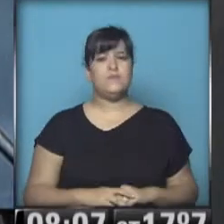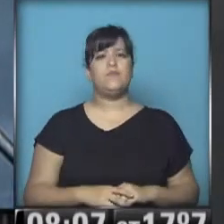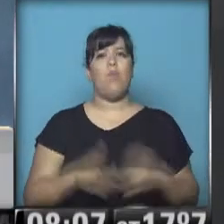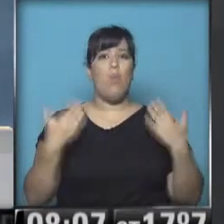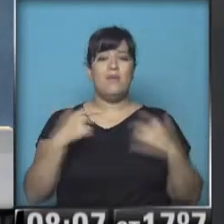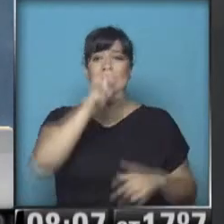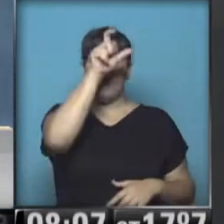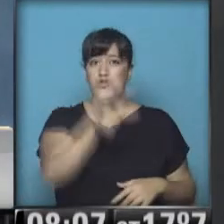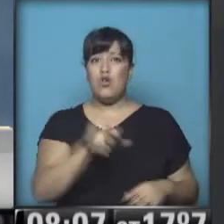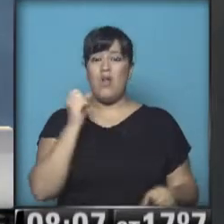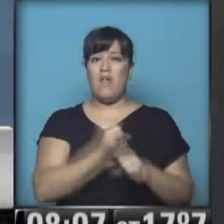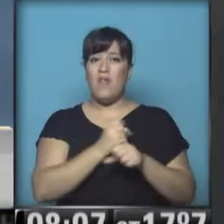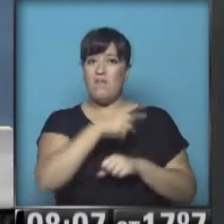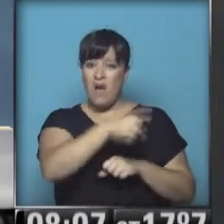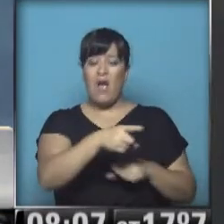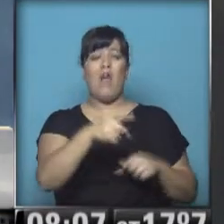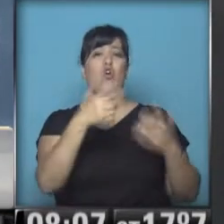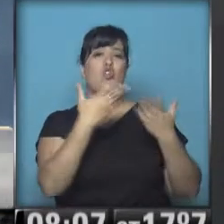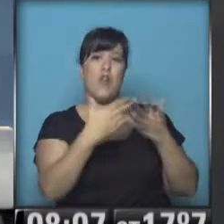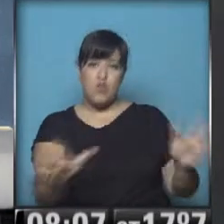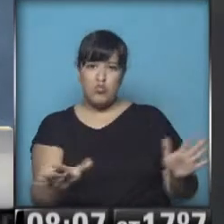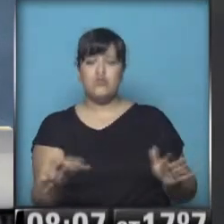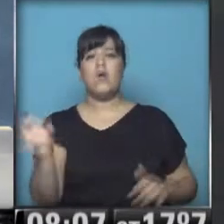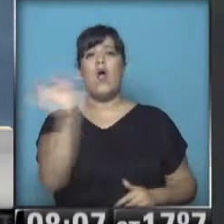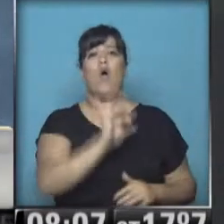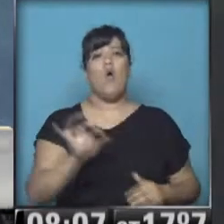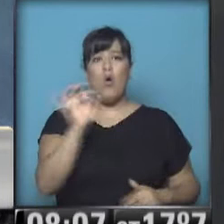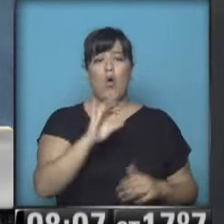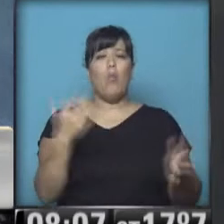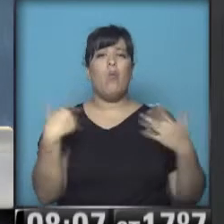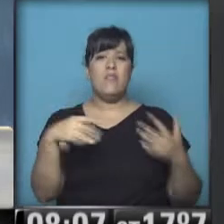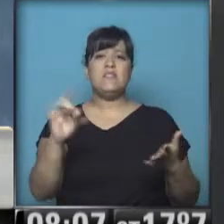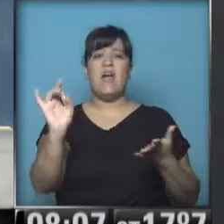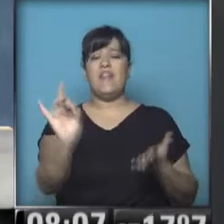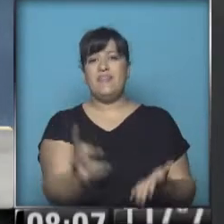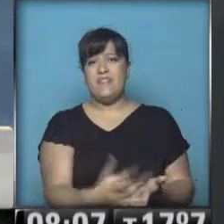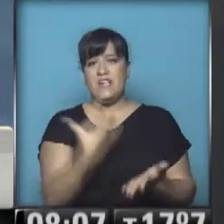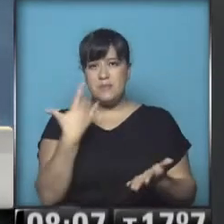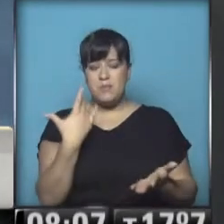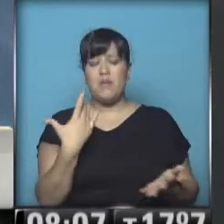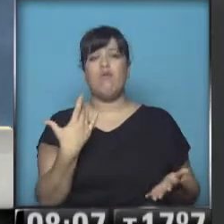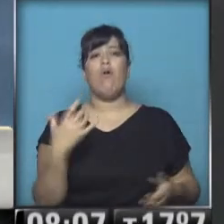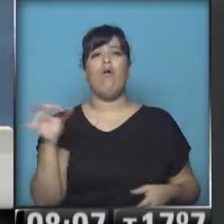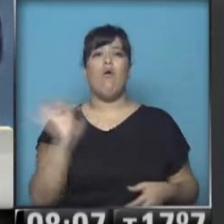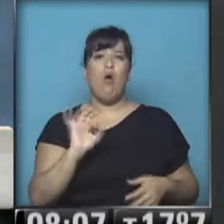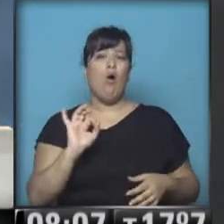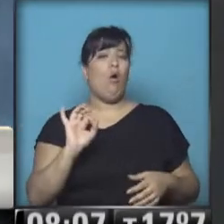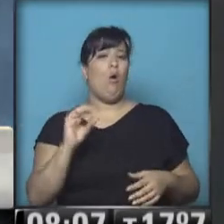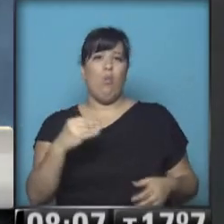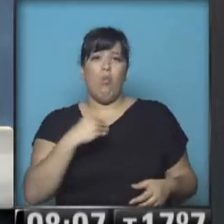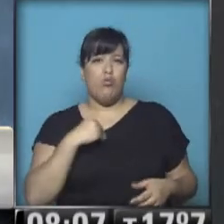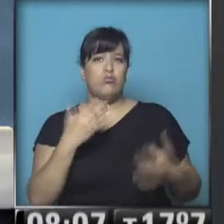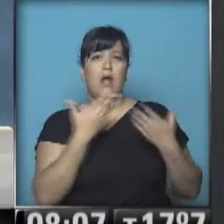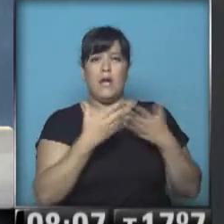trabajador deje su empleo por renuncia puede ser por despido o sea por retiro voluntario por